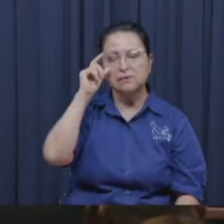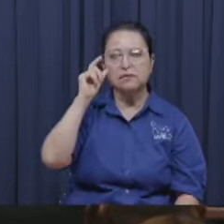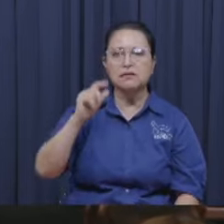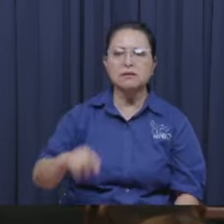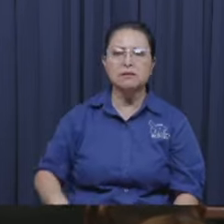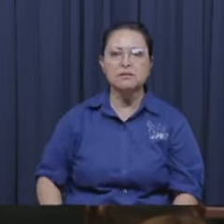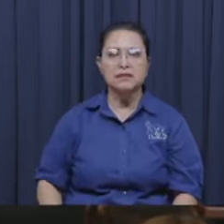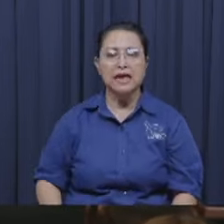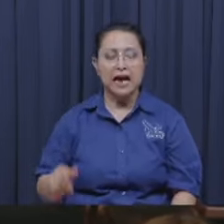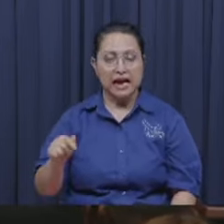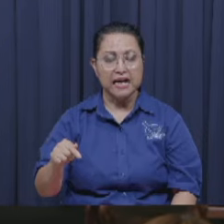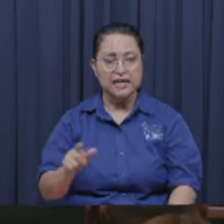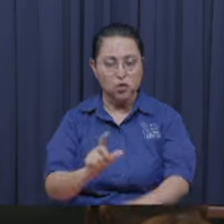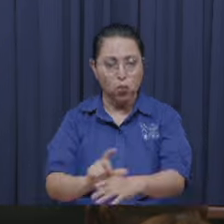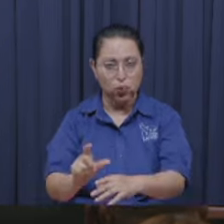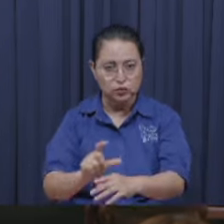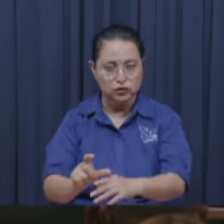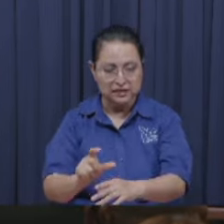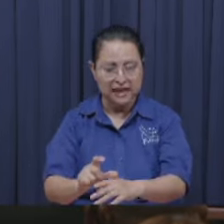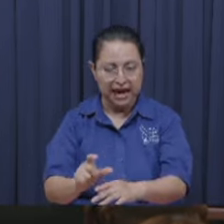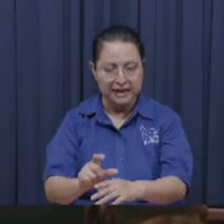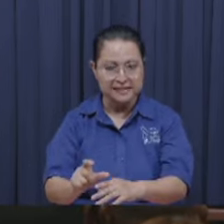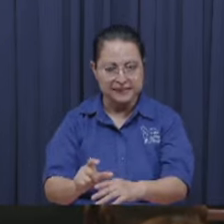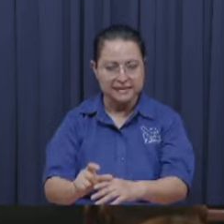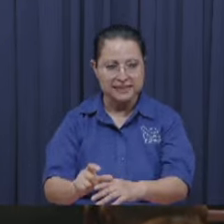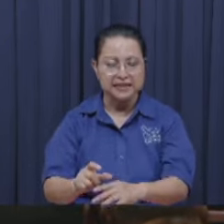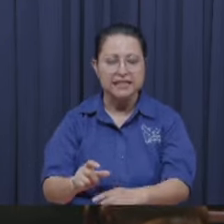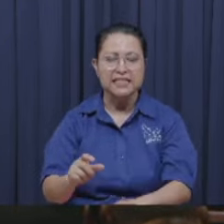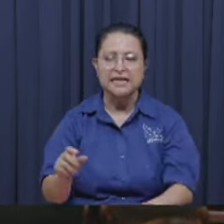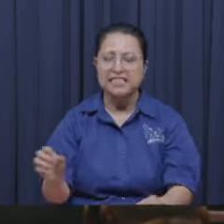Entonces hay cosas que quedan sin daño.